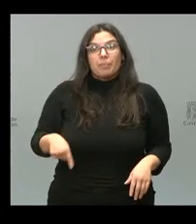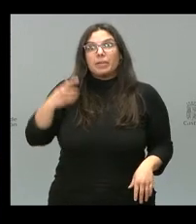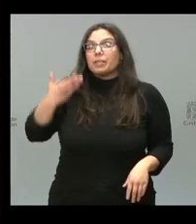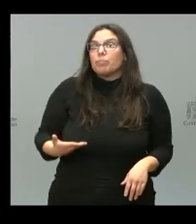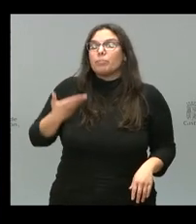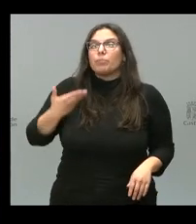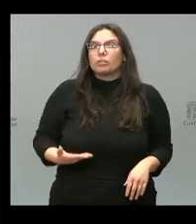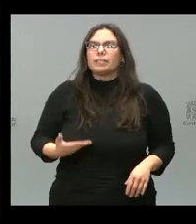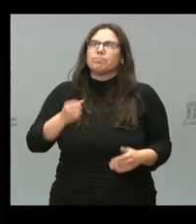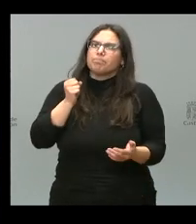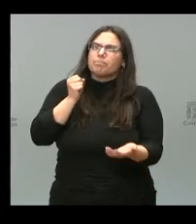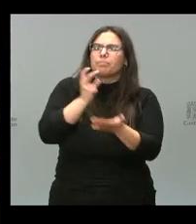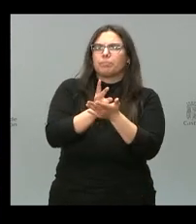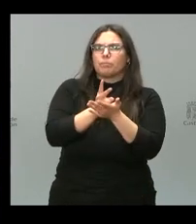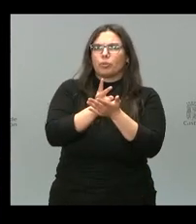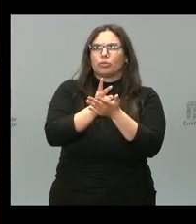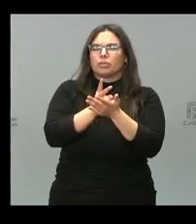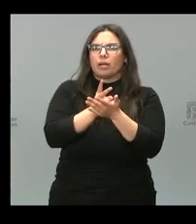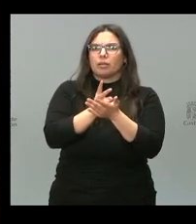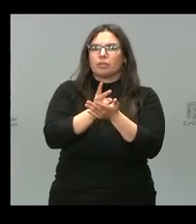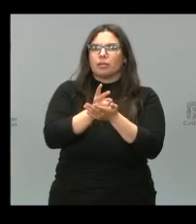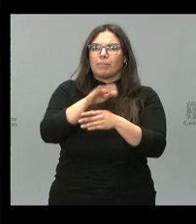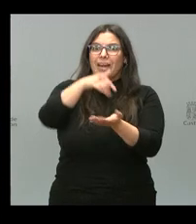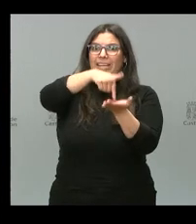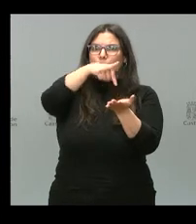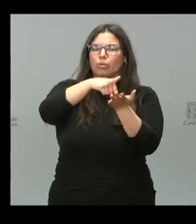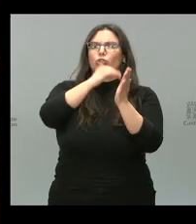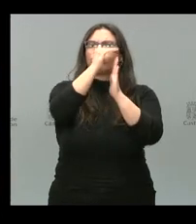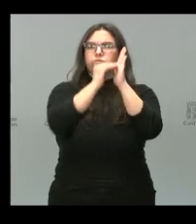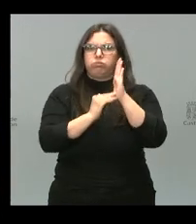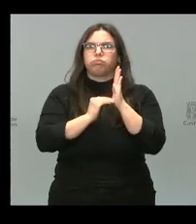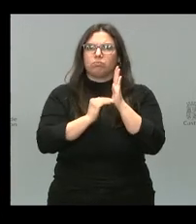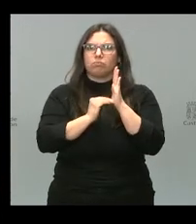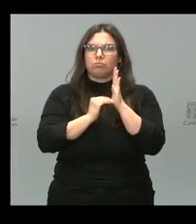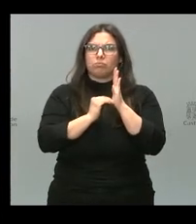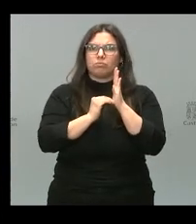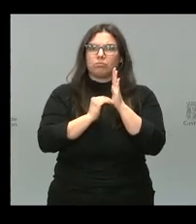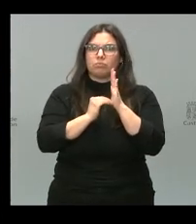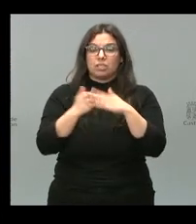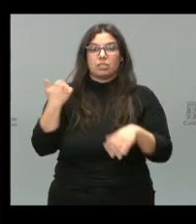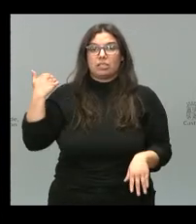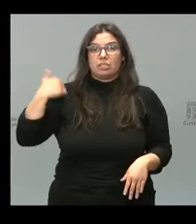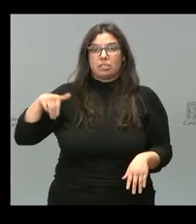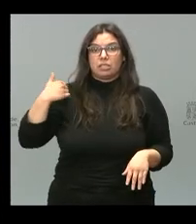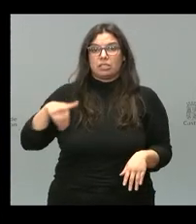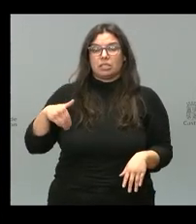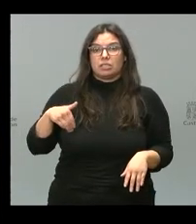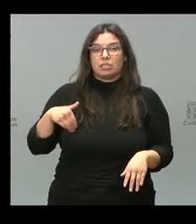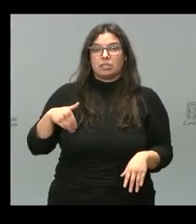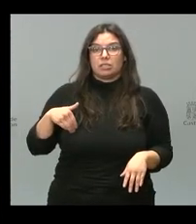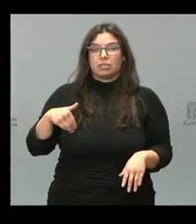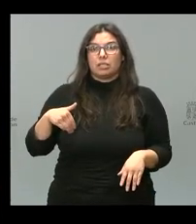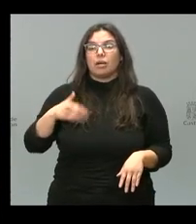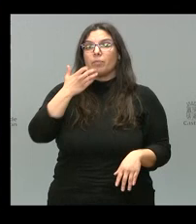importante apostar por la bajada de impuestos el ya eliminación al